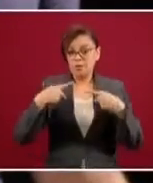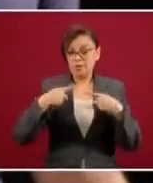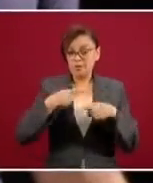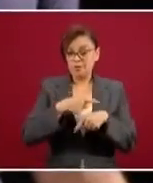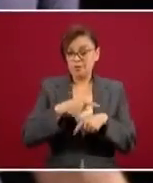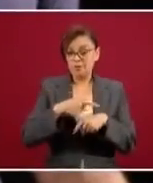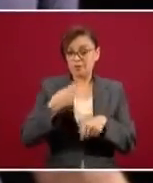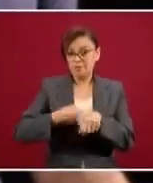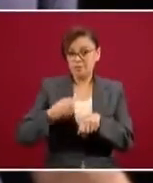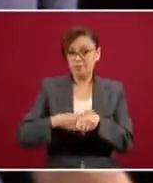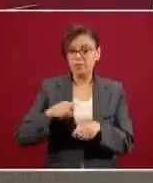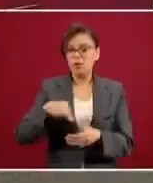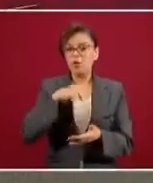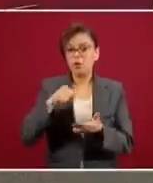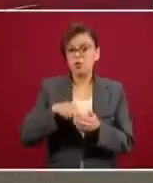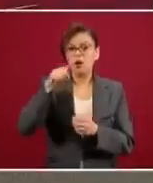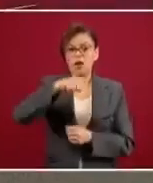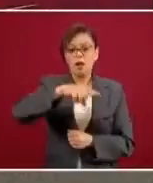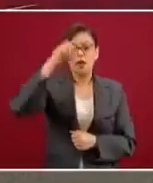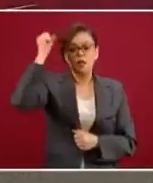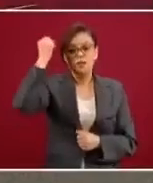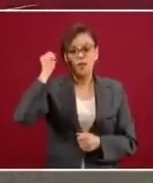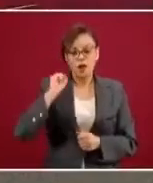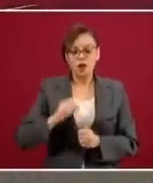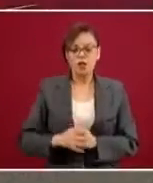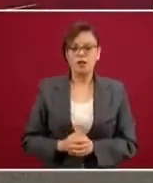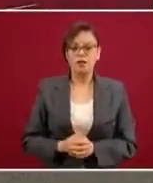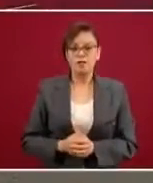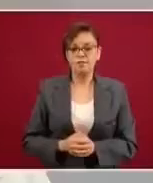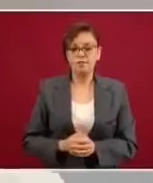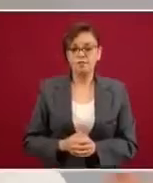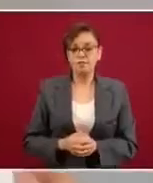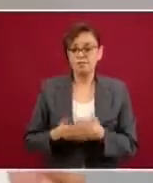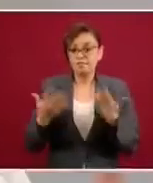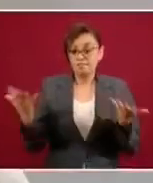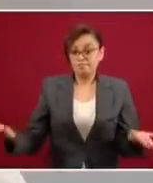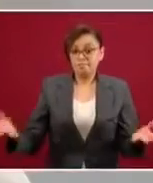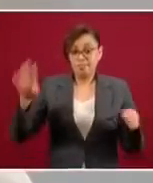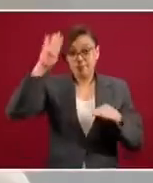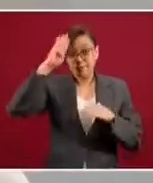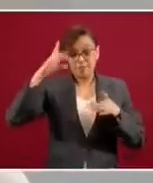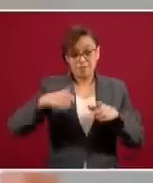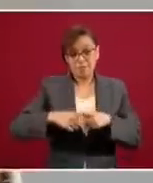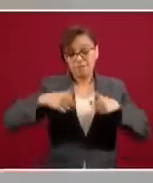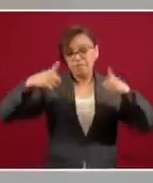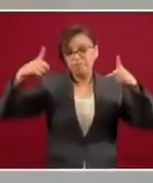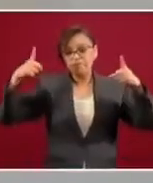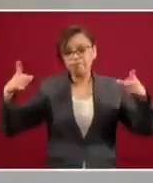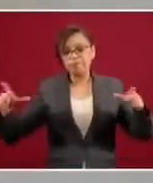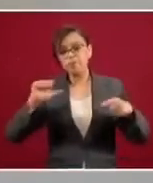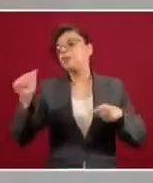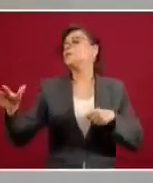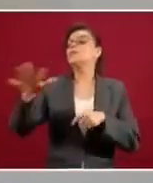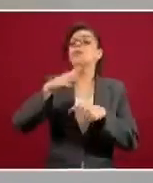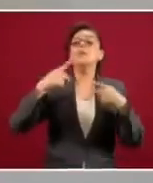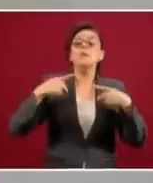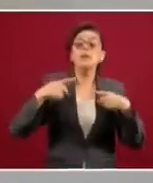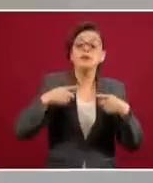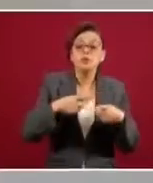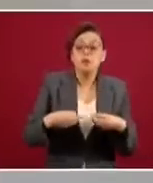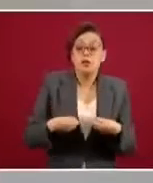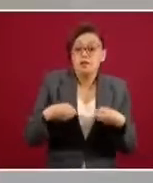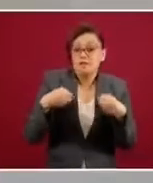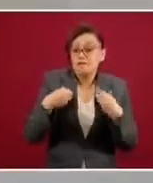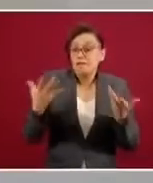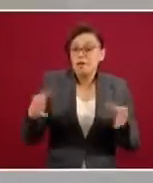Entonces, volvemos a hacer el mismo exhorto. Para fines de un fenómeno masivo, poblacional, tiene poca utilidad conocer